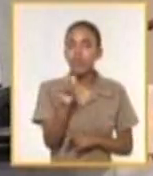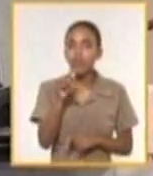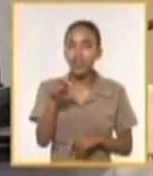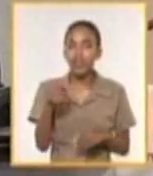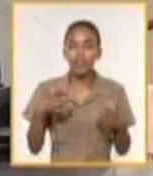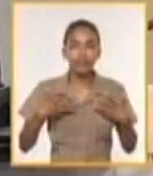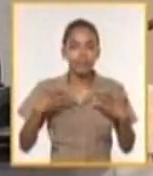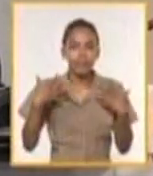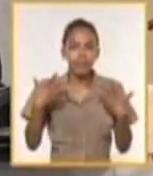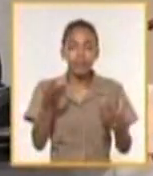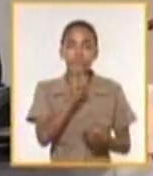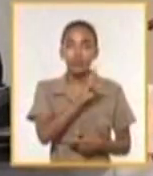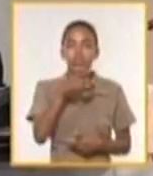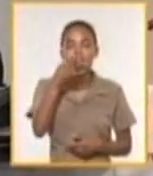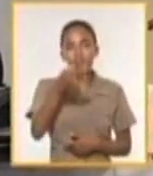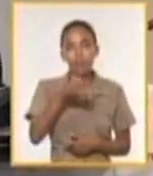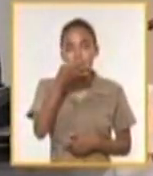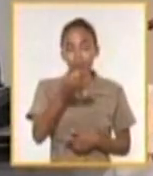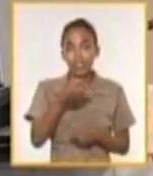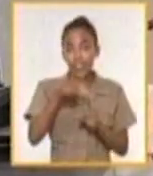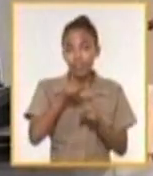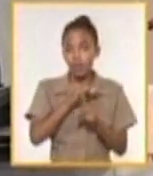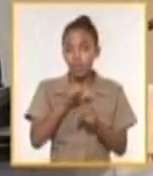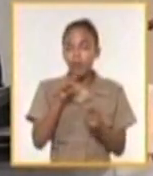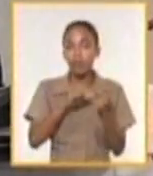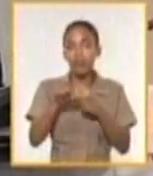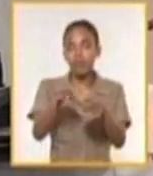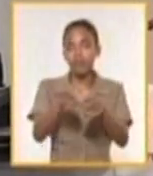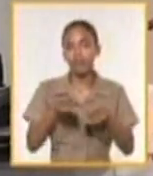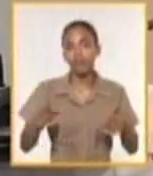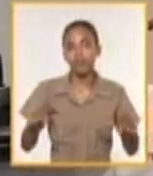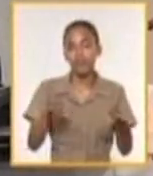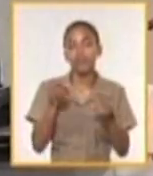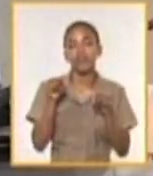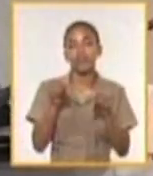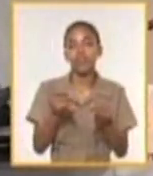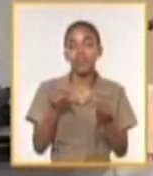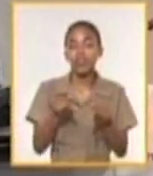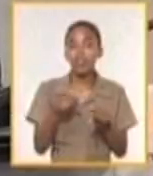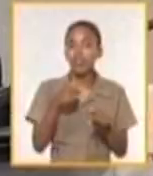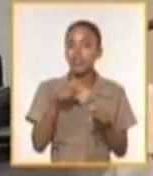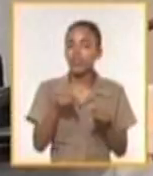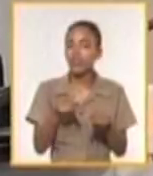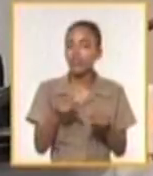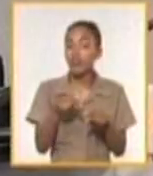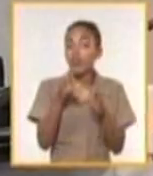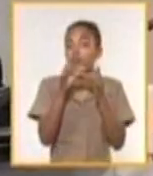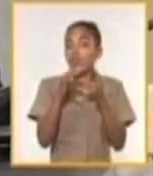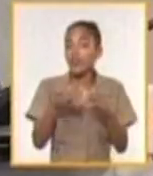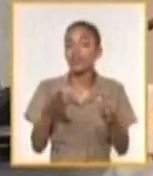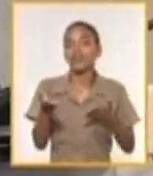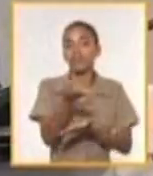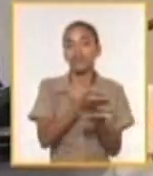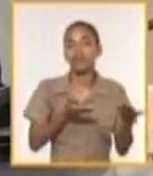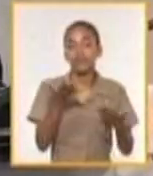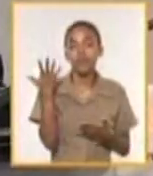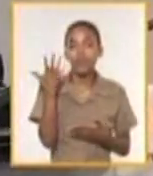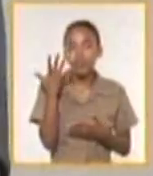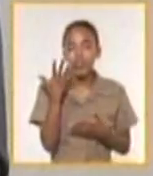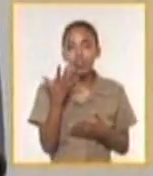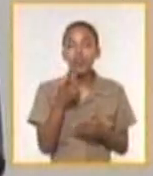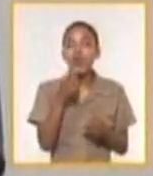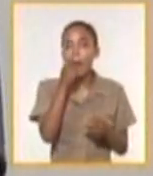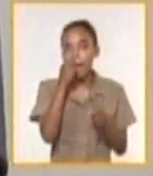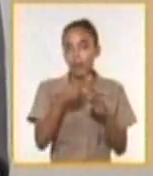revolucionaria estaremos dedicando hoy nuestra mesa redonda, que tengo el placer de estar compartiendo con el compañero Enrique